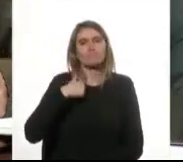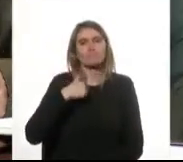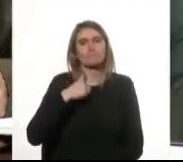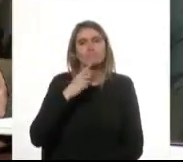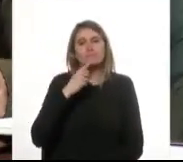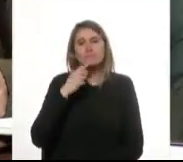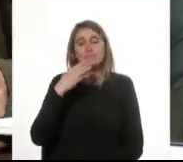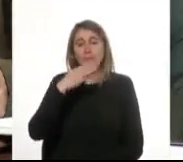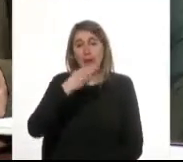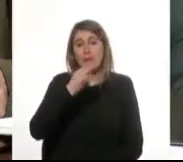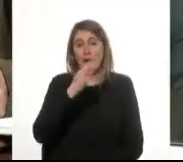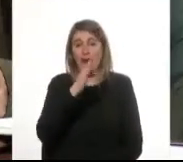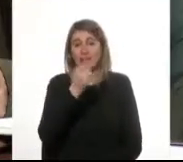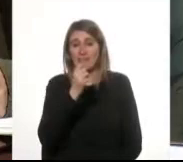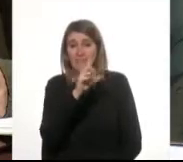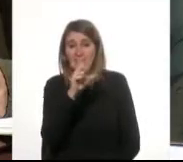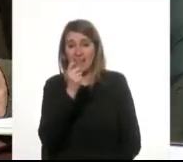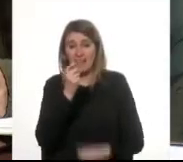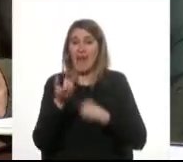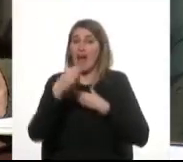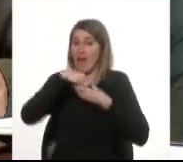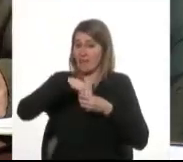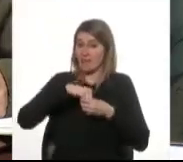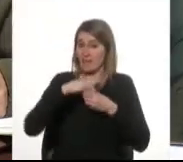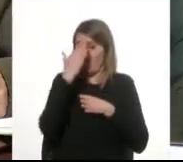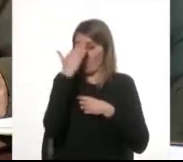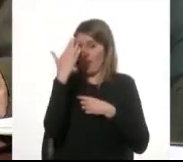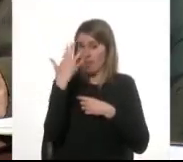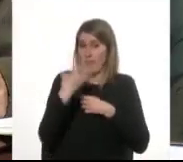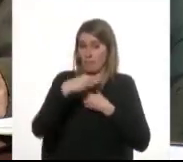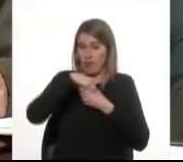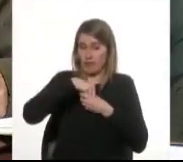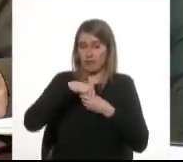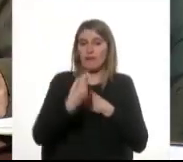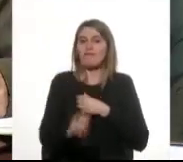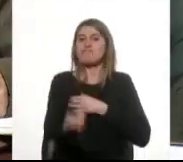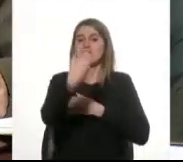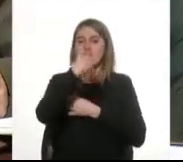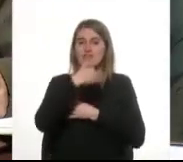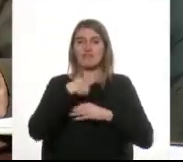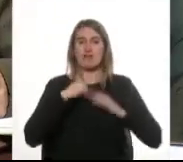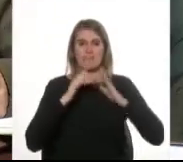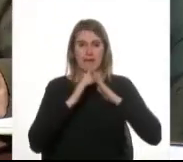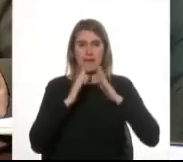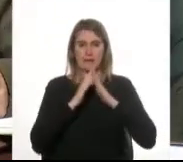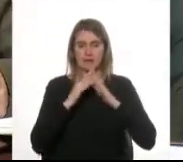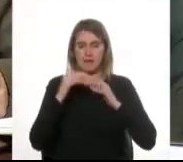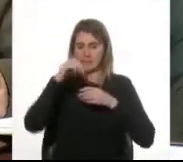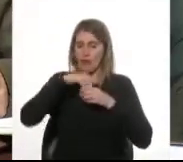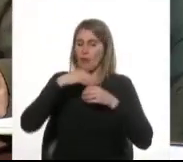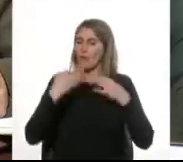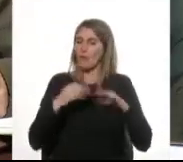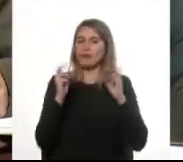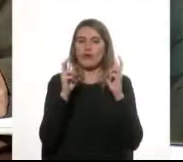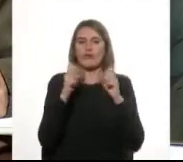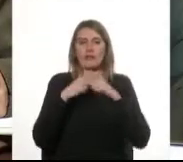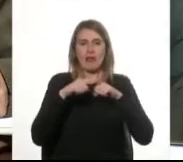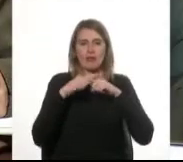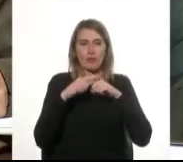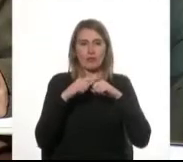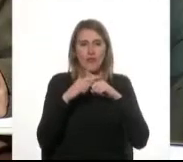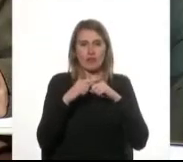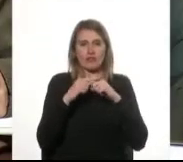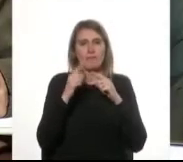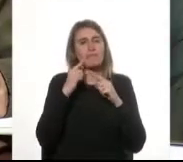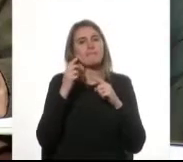Recuerdo que Batalla, cuando estaba en el frente, fue a nuestra casa, estábamos discutiendo la onda de la